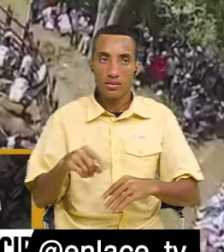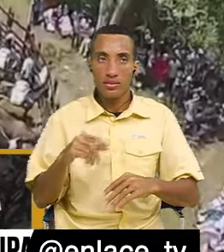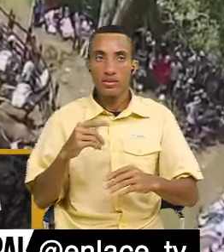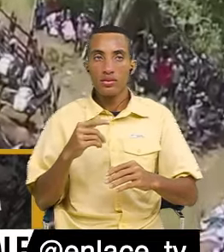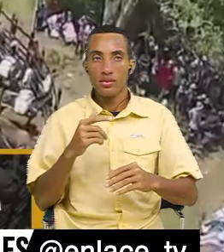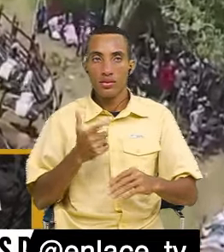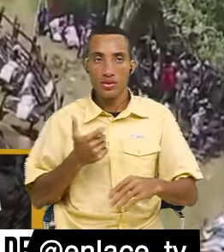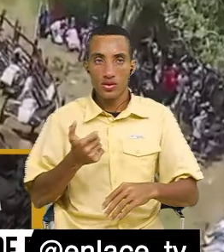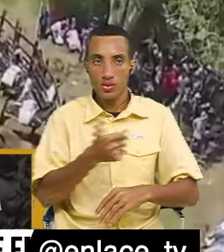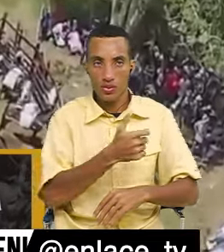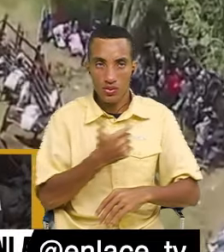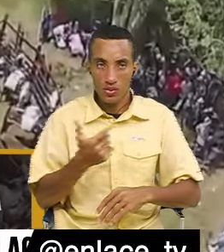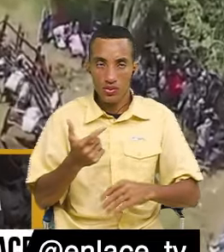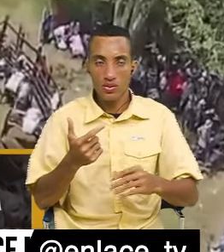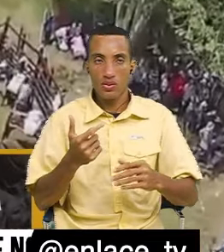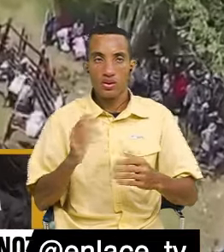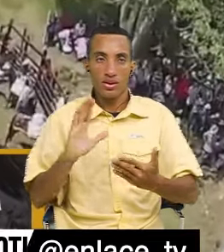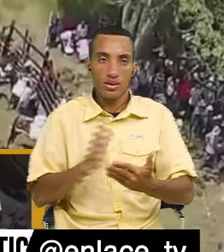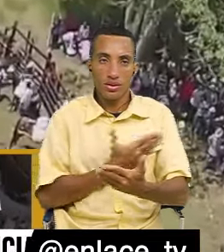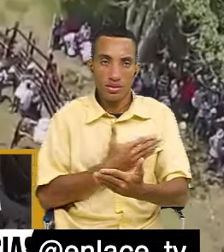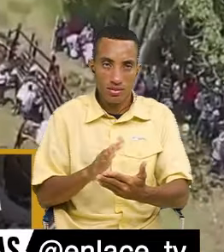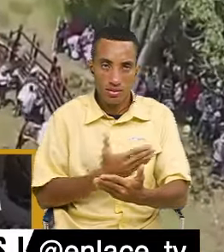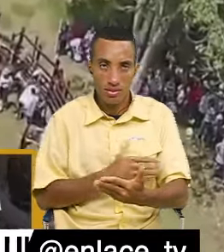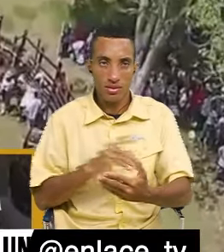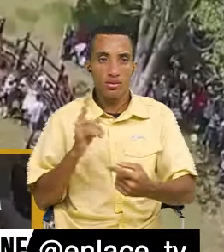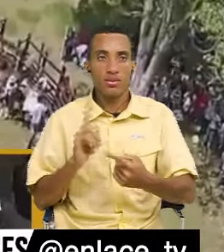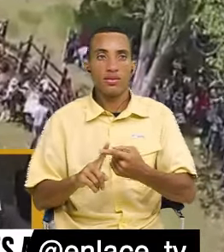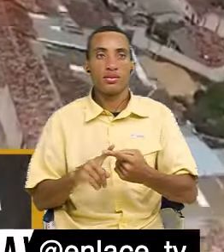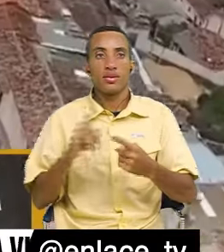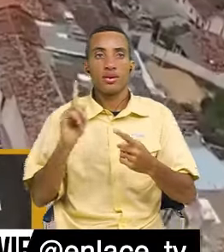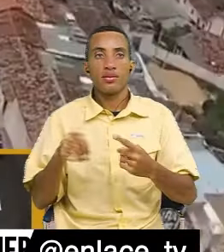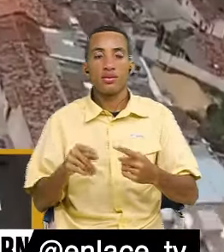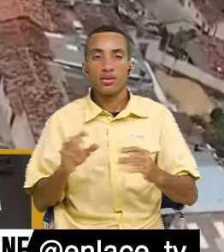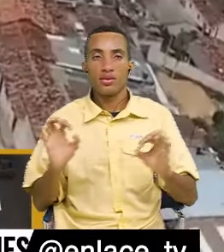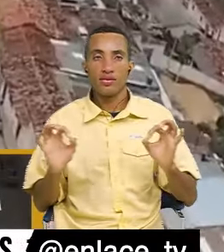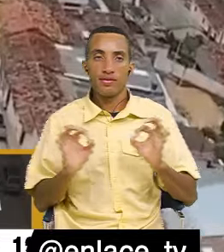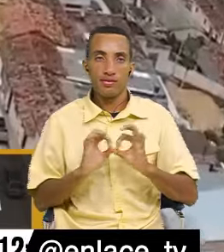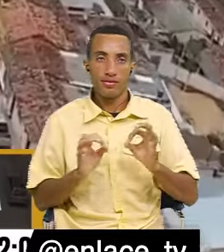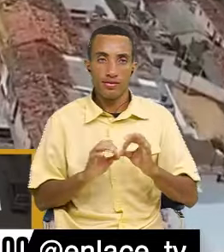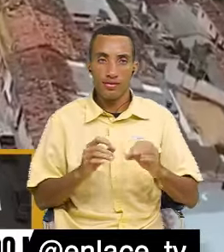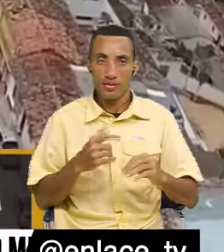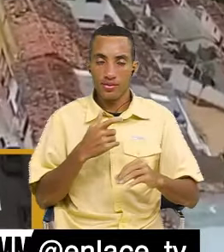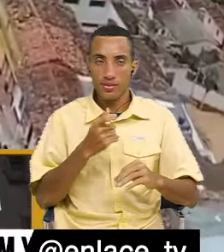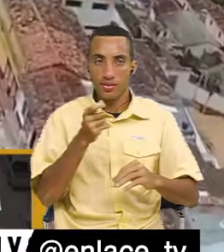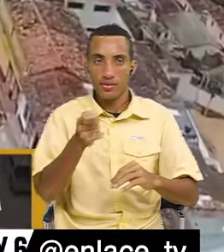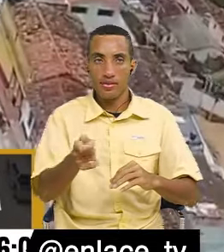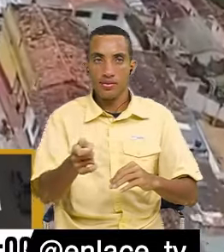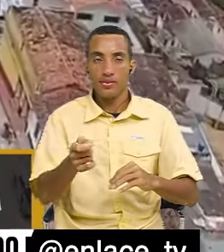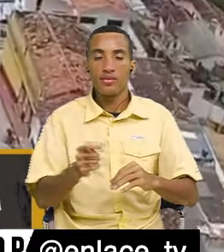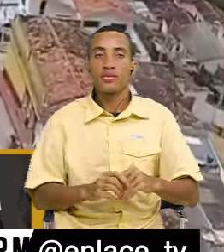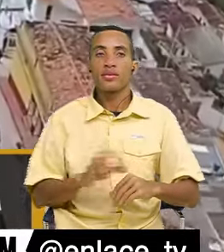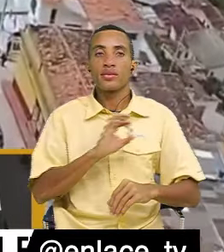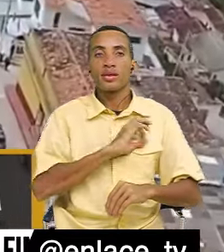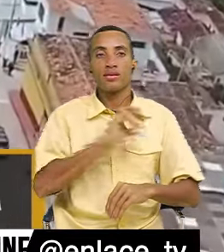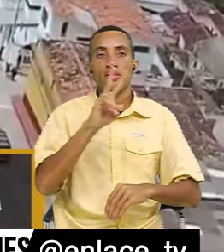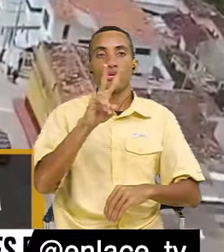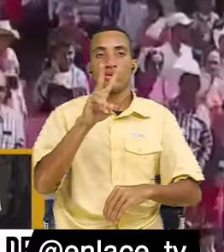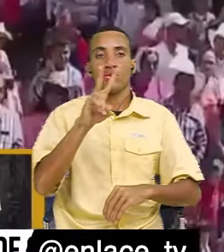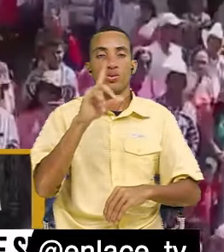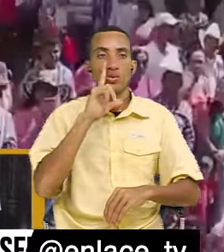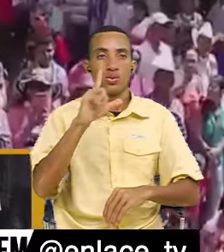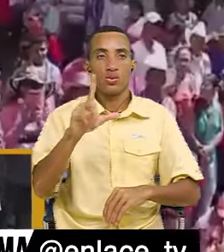colonias, orquestas musicales y las tradicionales celebraciones eucarísticas. El sábado 2 de julio, desde las 8 de la noche en el parque